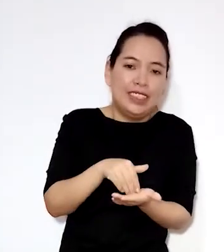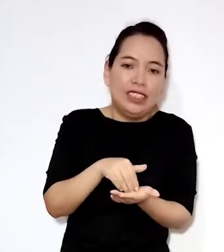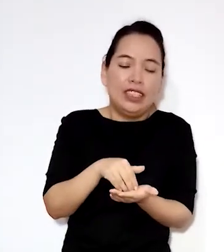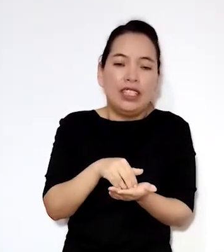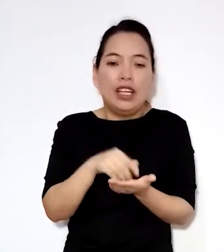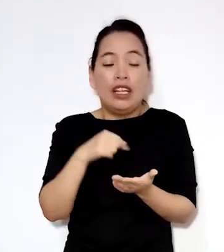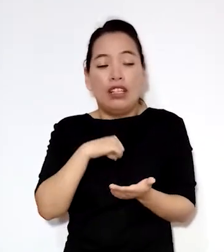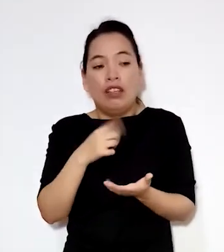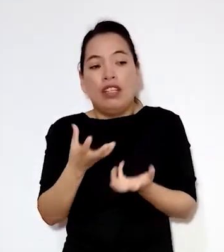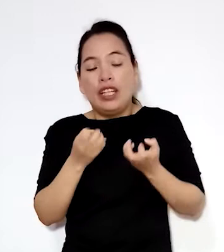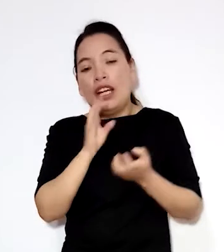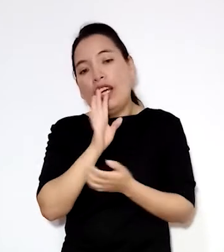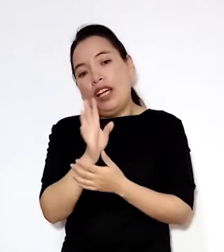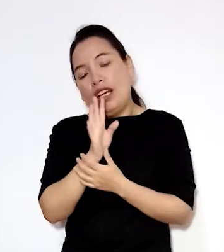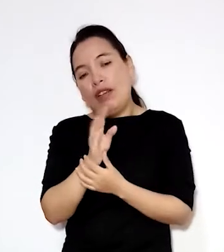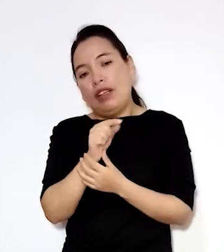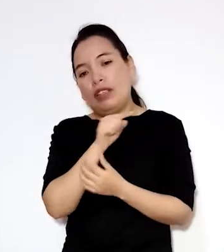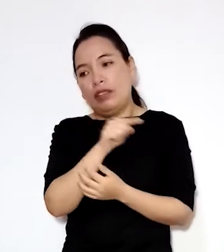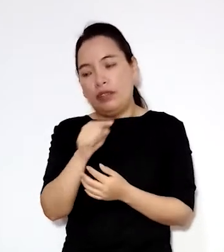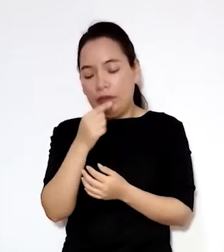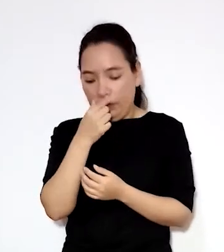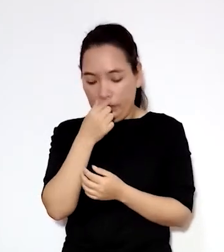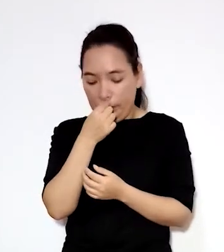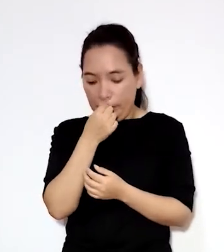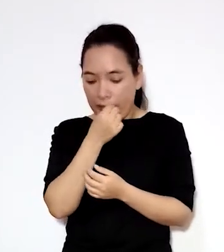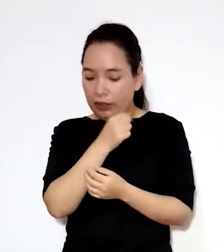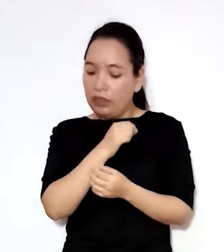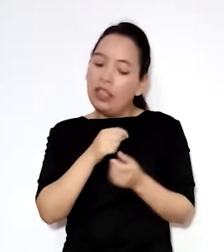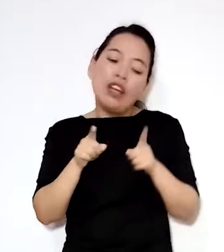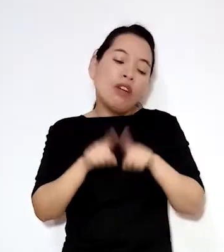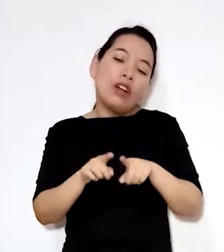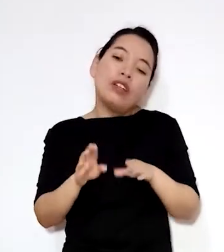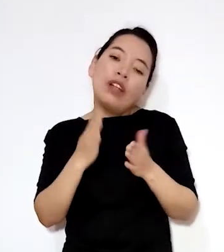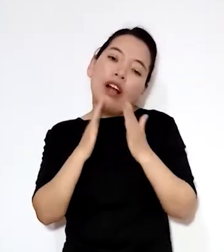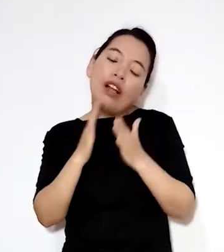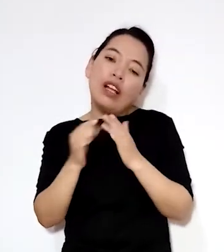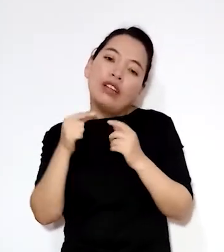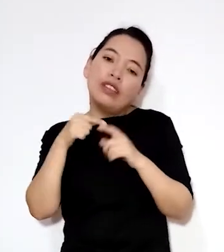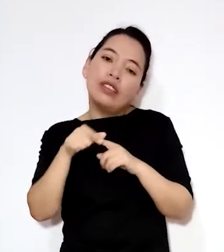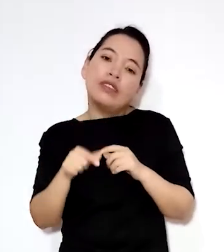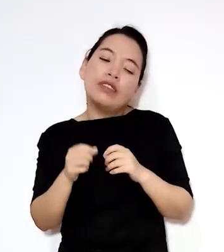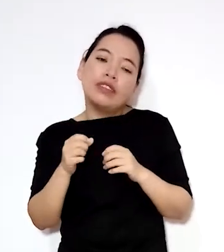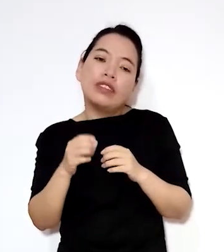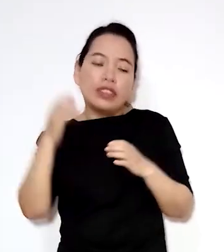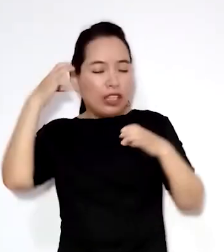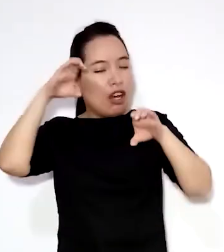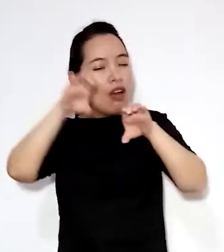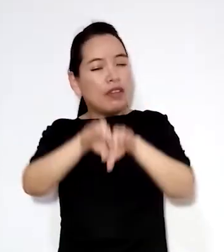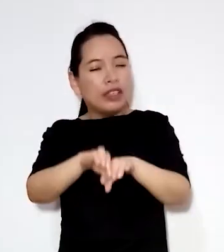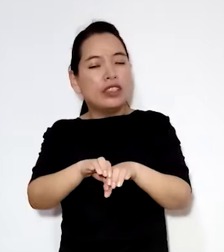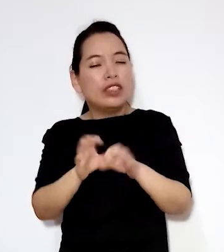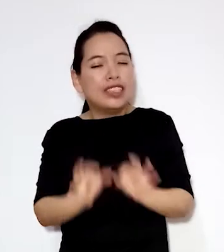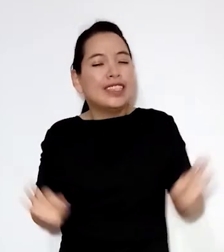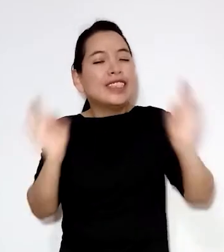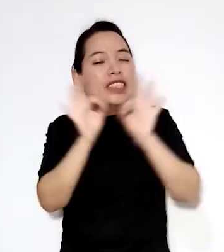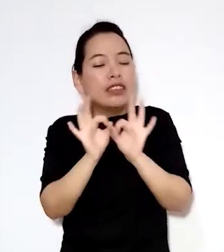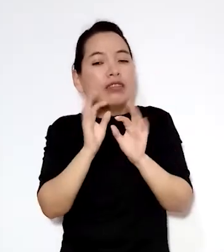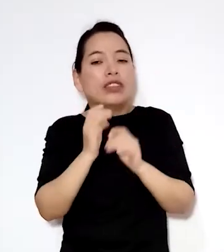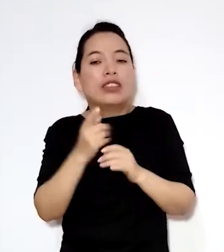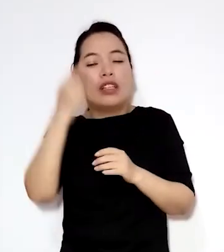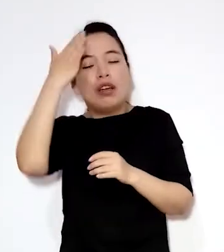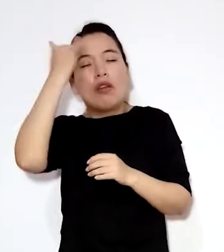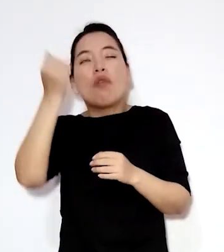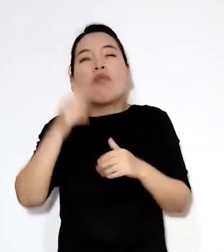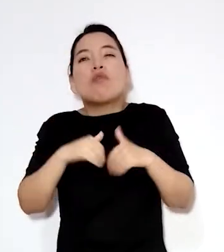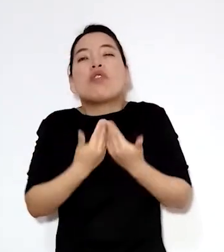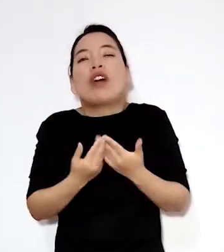prácticas. Pero quizás un elemento que para mí es central y que con ese quería